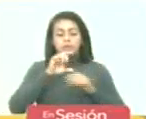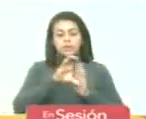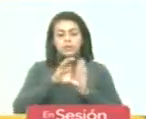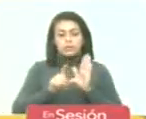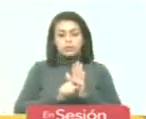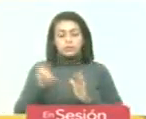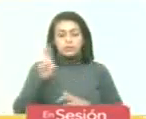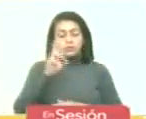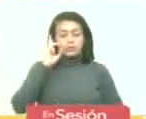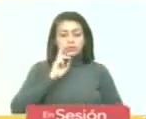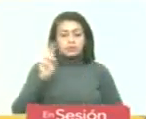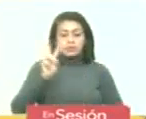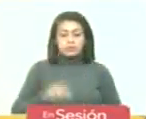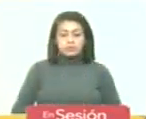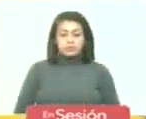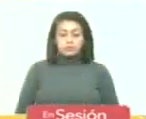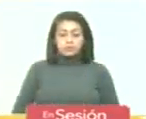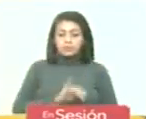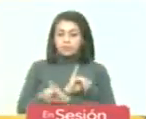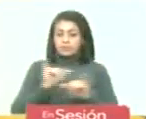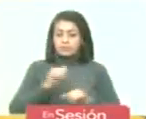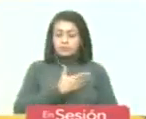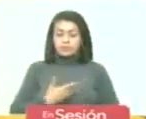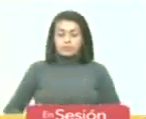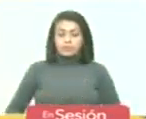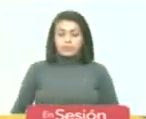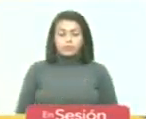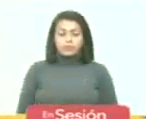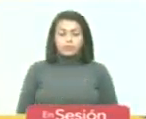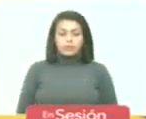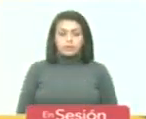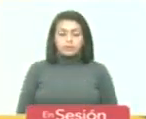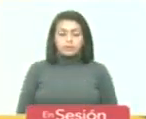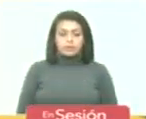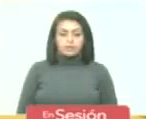República Bolivariana de Venezuela. Es todo, presidente.